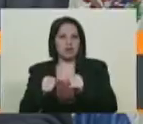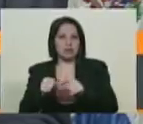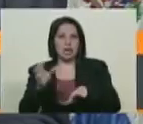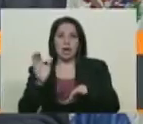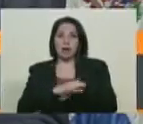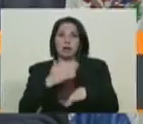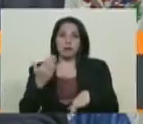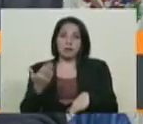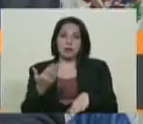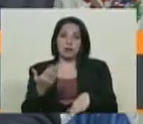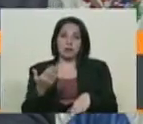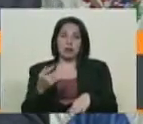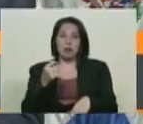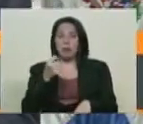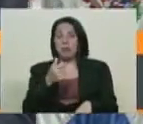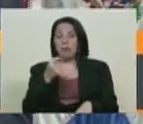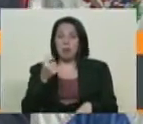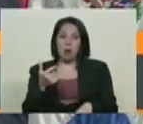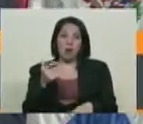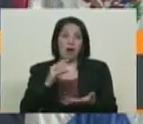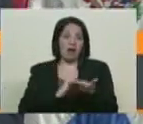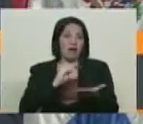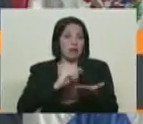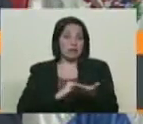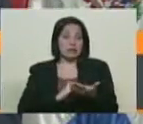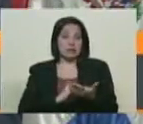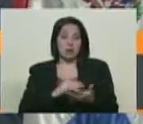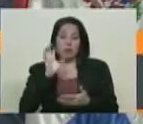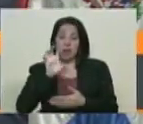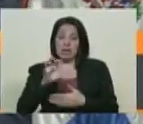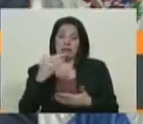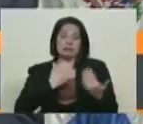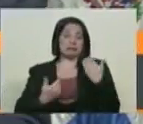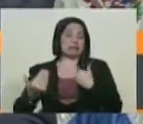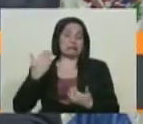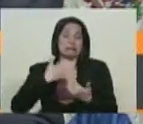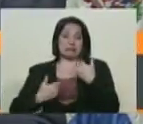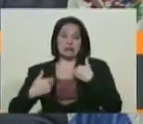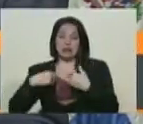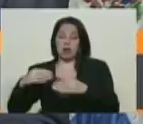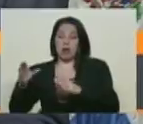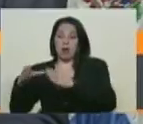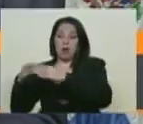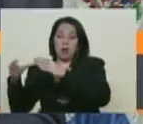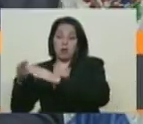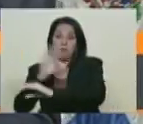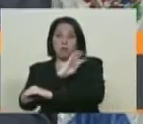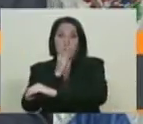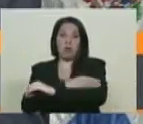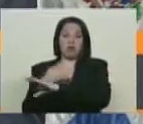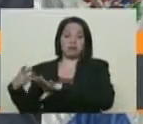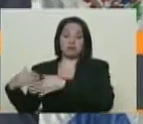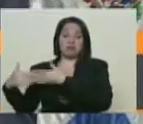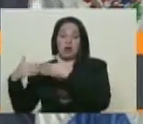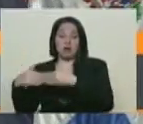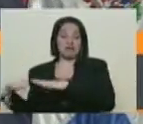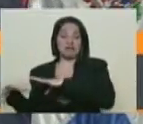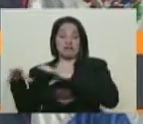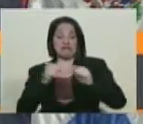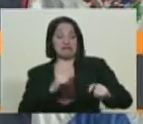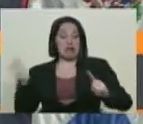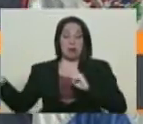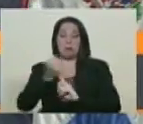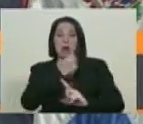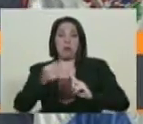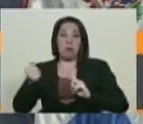porque pocas veces un país ha sido tan agredido por poderes fácticos imperiales del mundo entero, como es